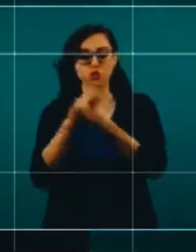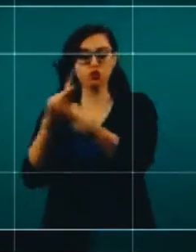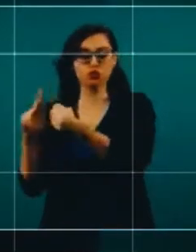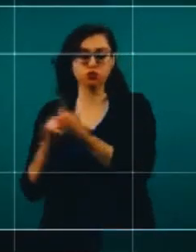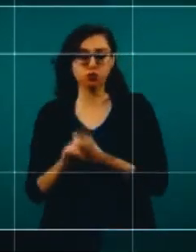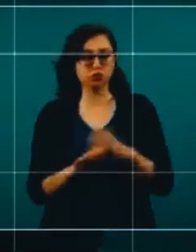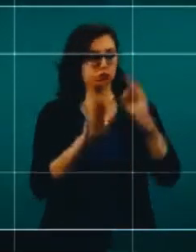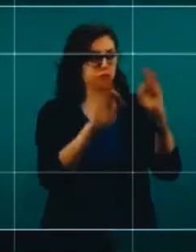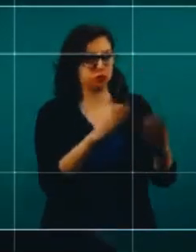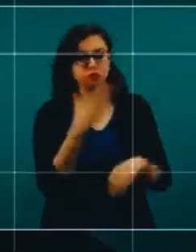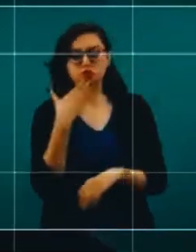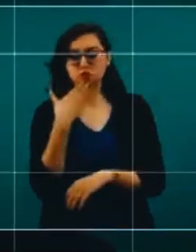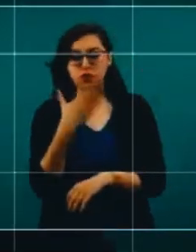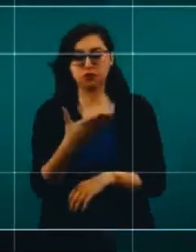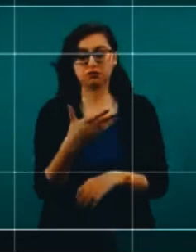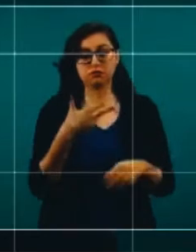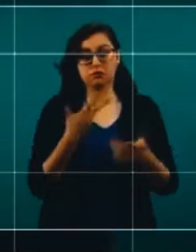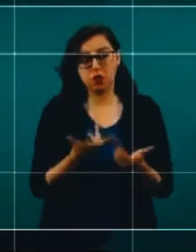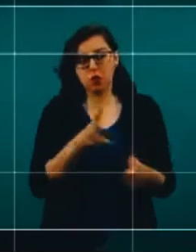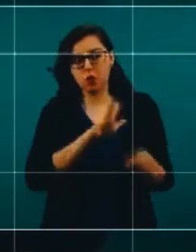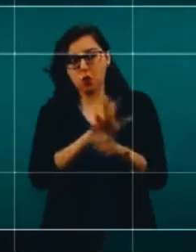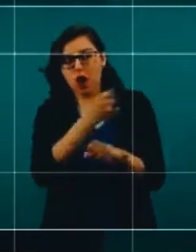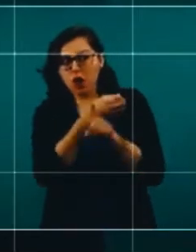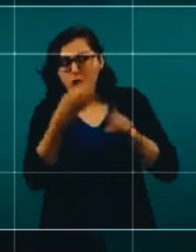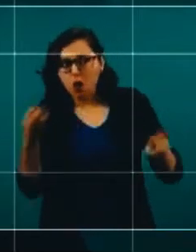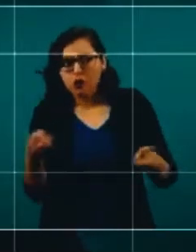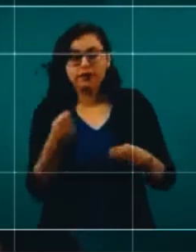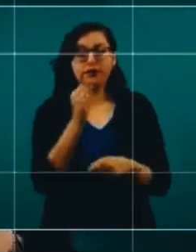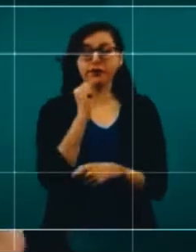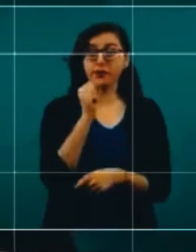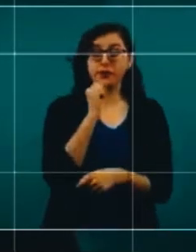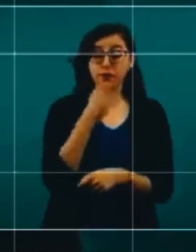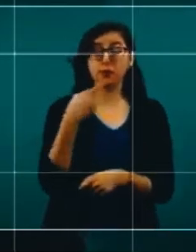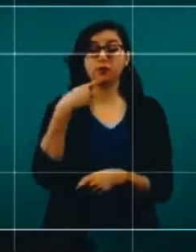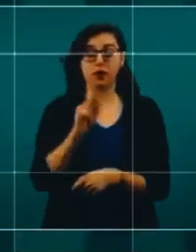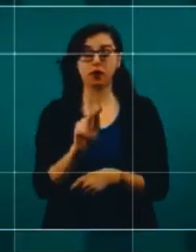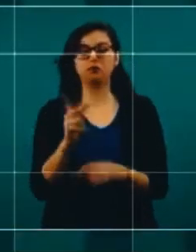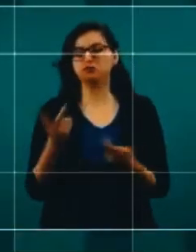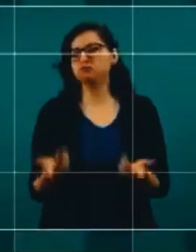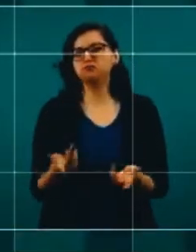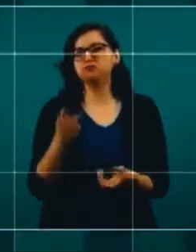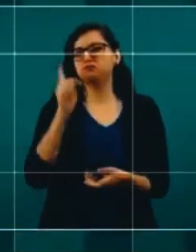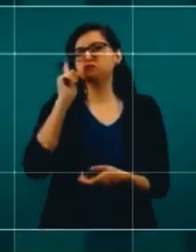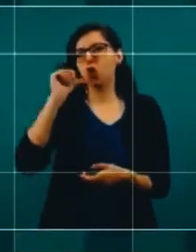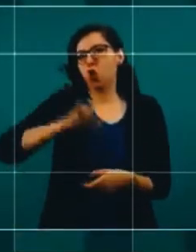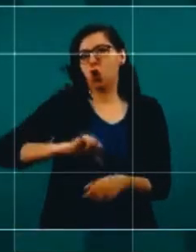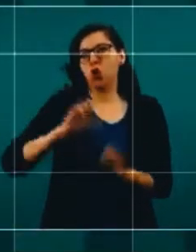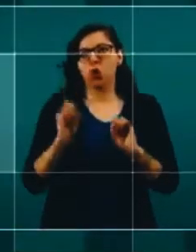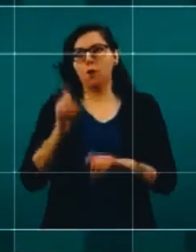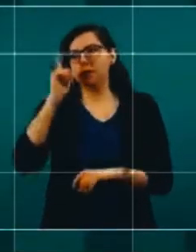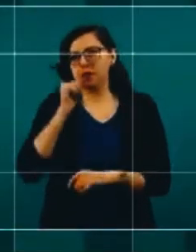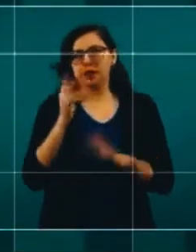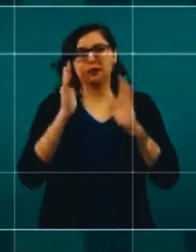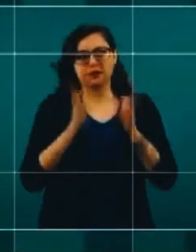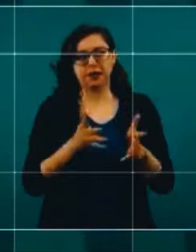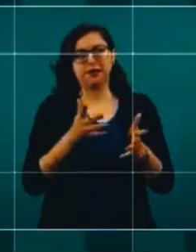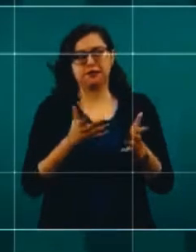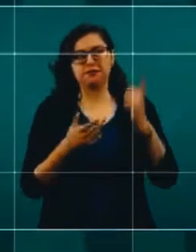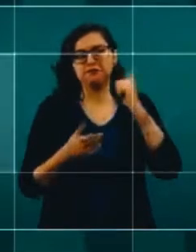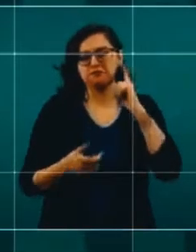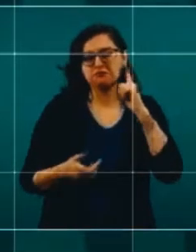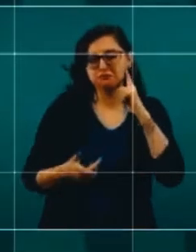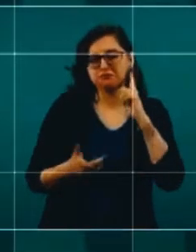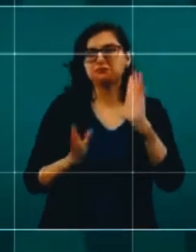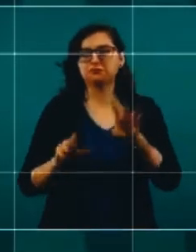usar pero lo sabremos entre hoy y mañana para podérselos informar y cómo va a participar méxico así como otros países del mundo